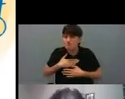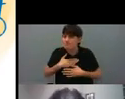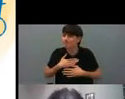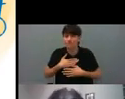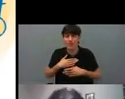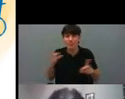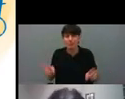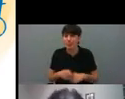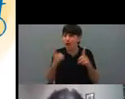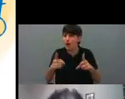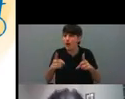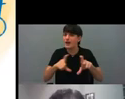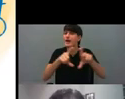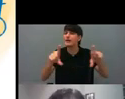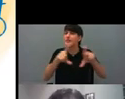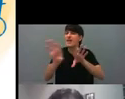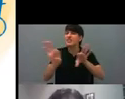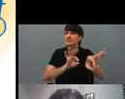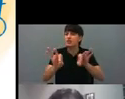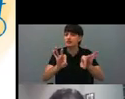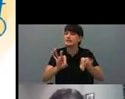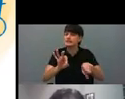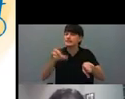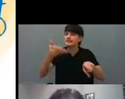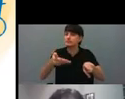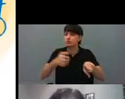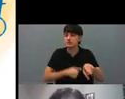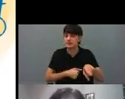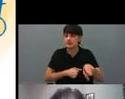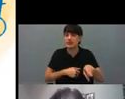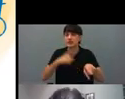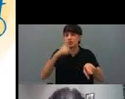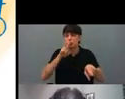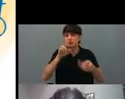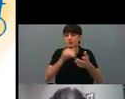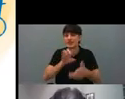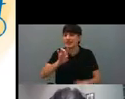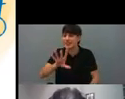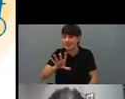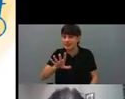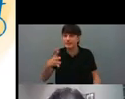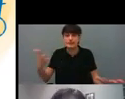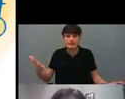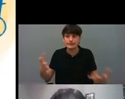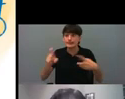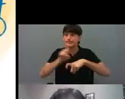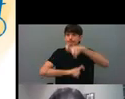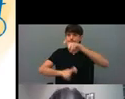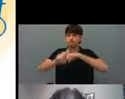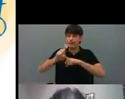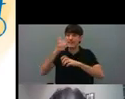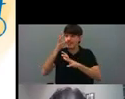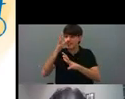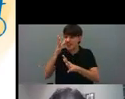Y a finales de 2015 me encontré teniendo que afrontar un retroceso de 10 años en